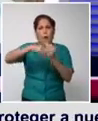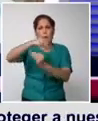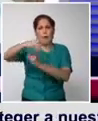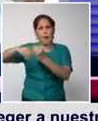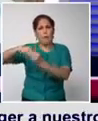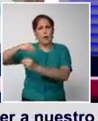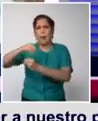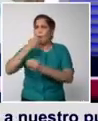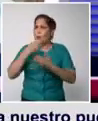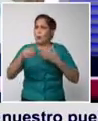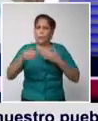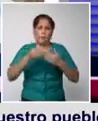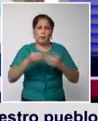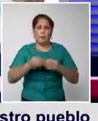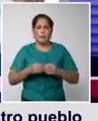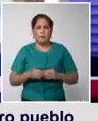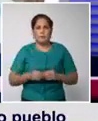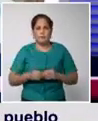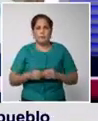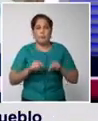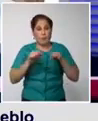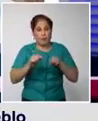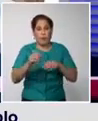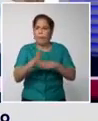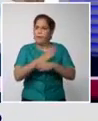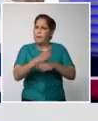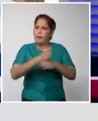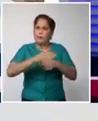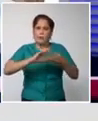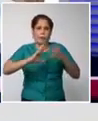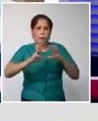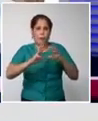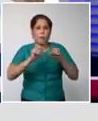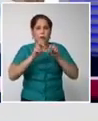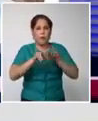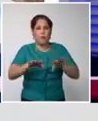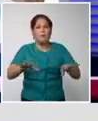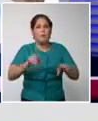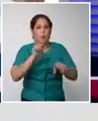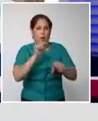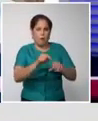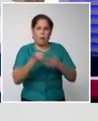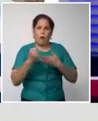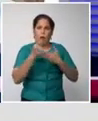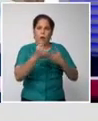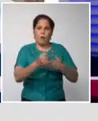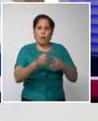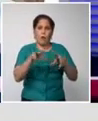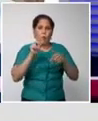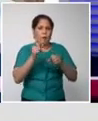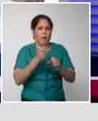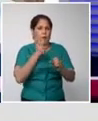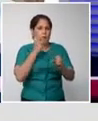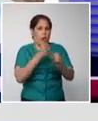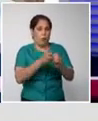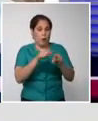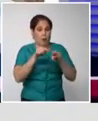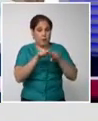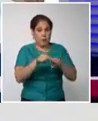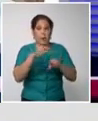que son mucho más conservadas entre diferentes virus. Y también se ha